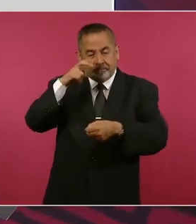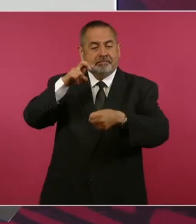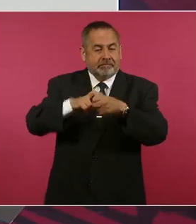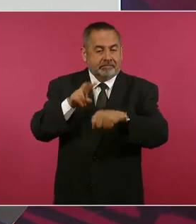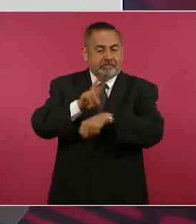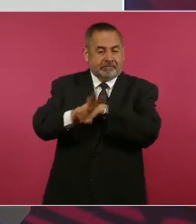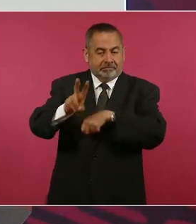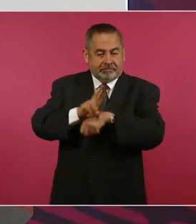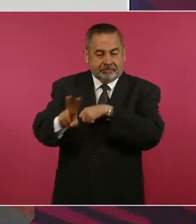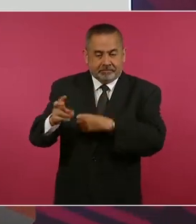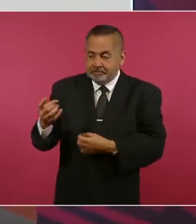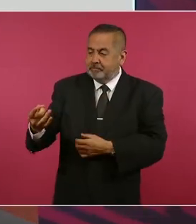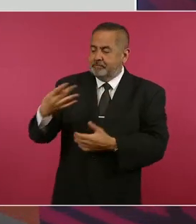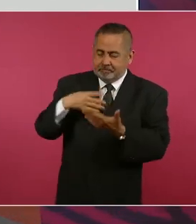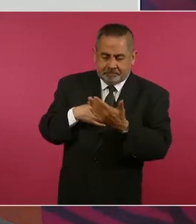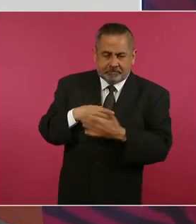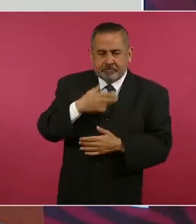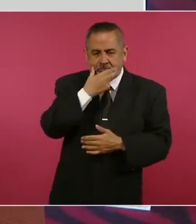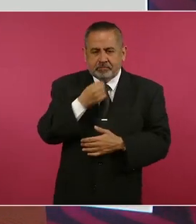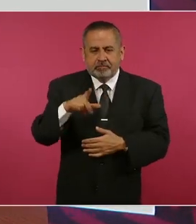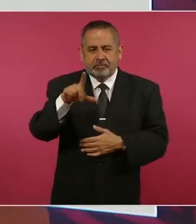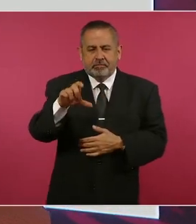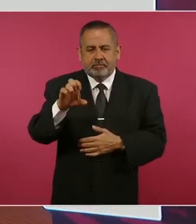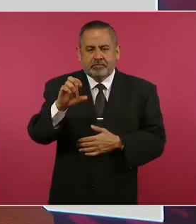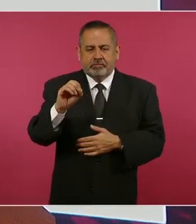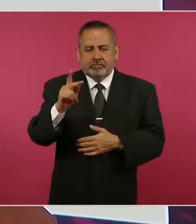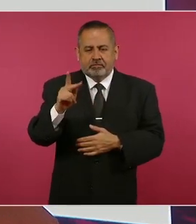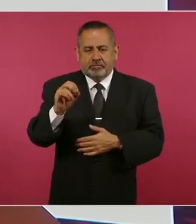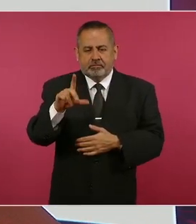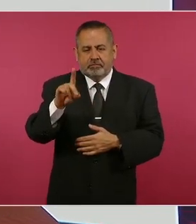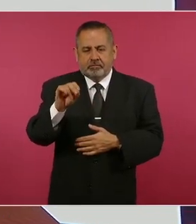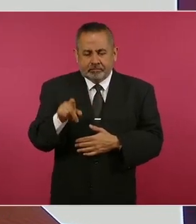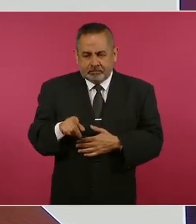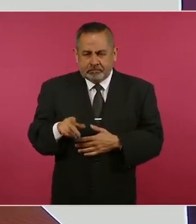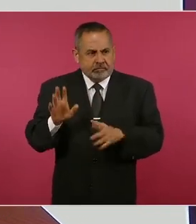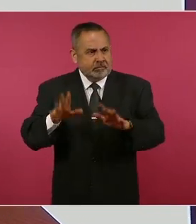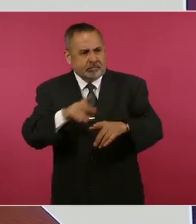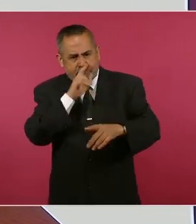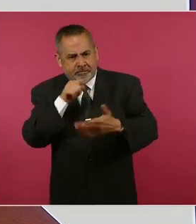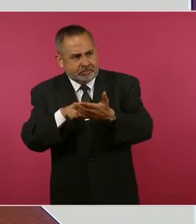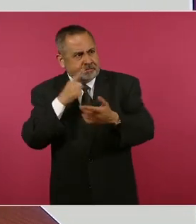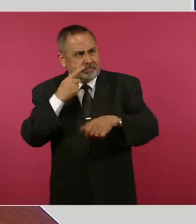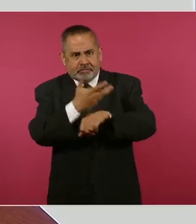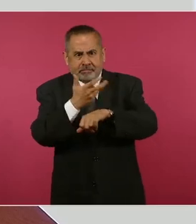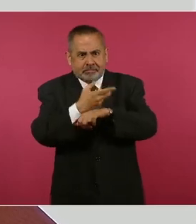Venezuela, Leopoldo de Gives, preocupadísimo.